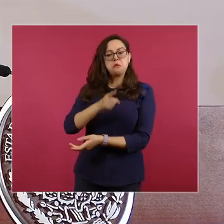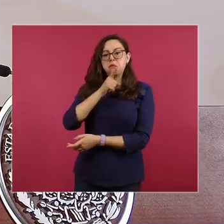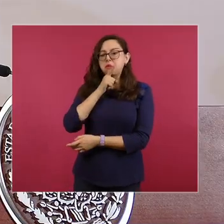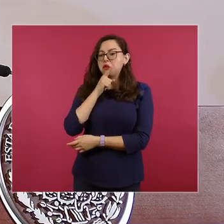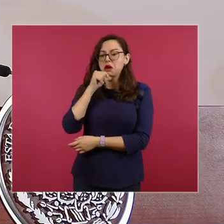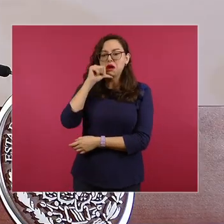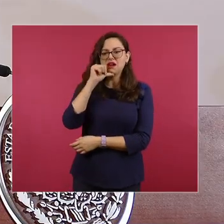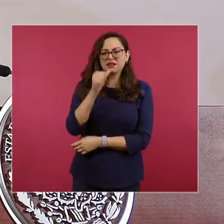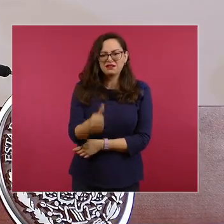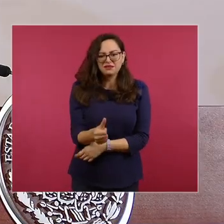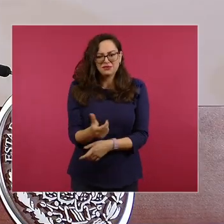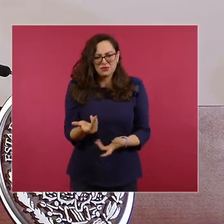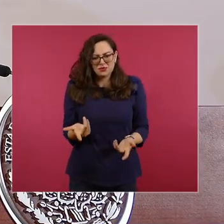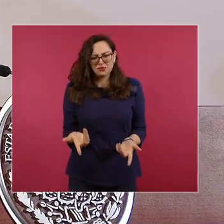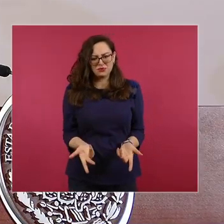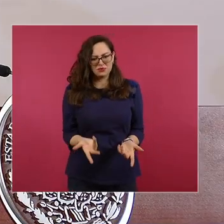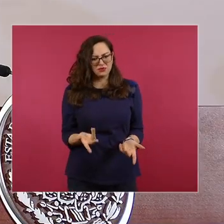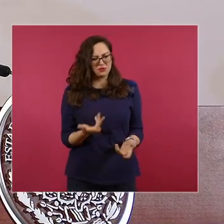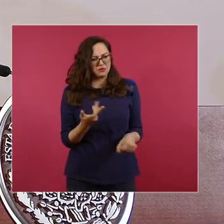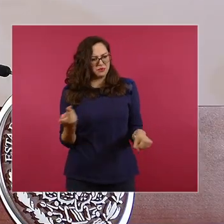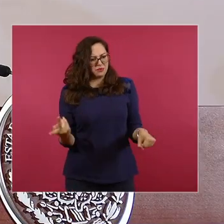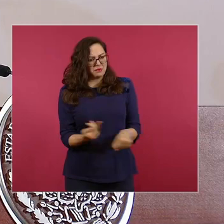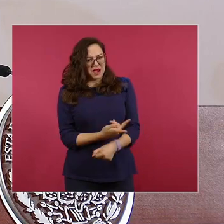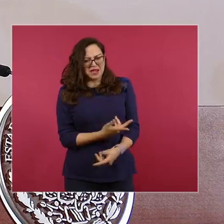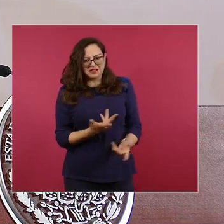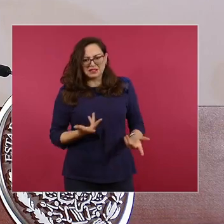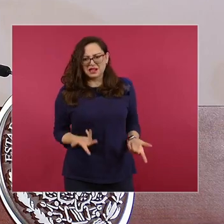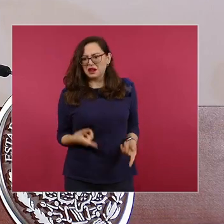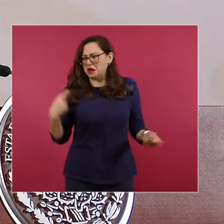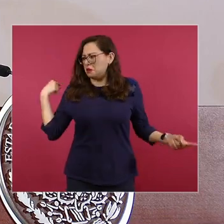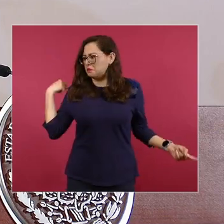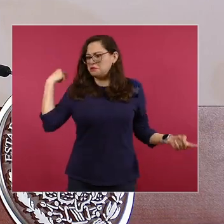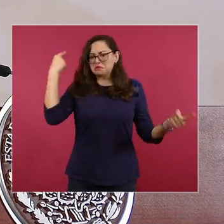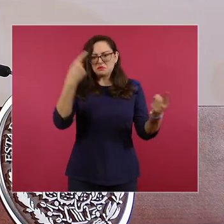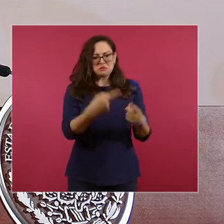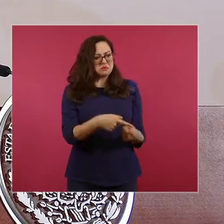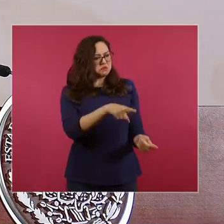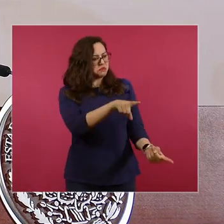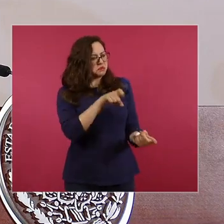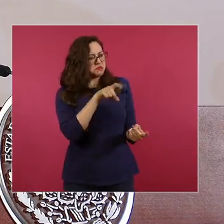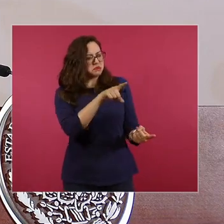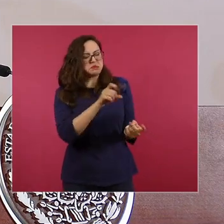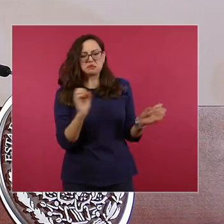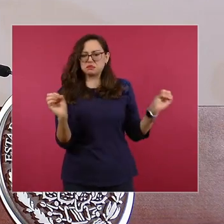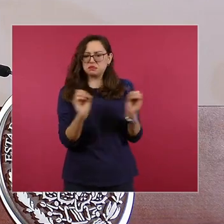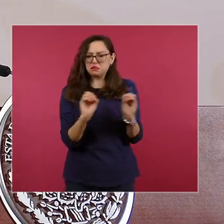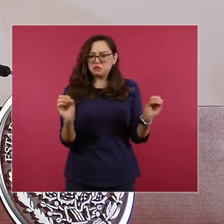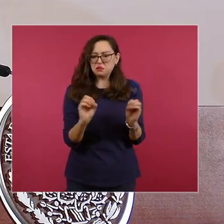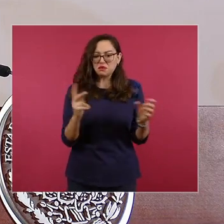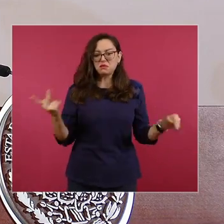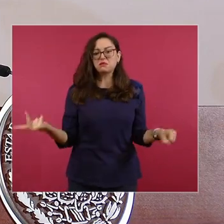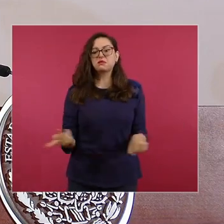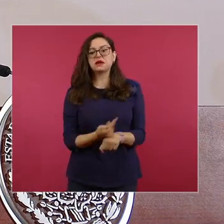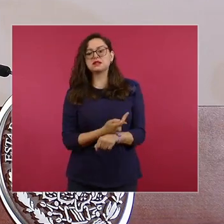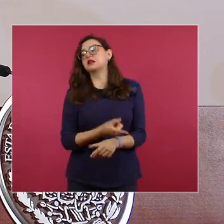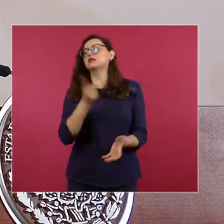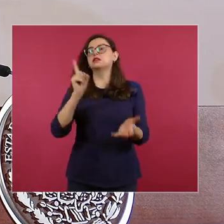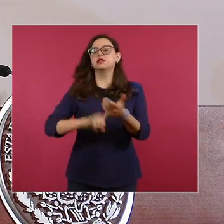manera injustificada. Resumiendo, quien mandaba en el aeropuerto no era la